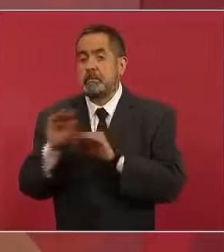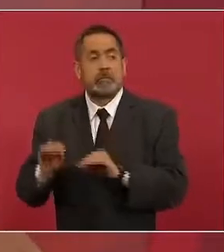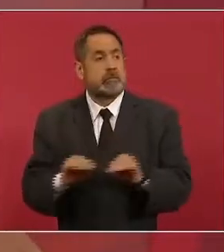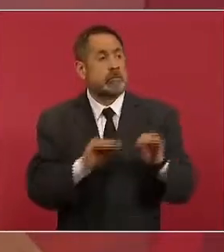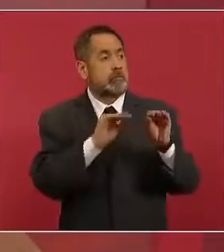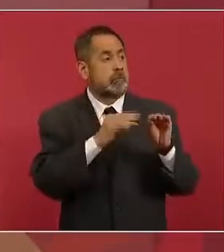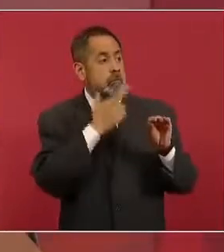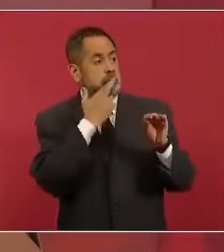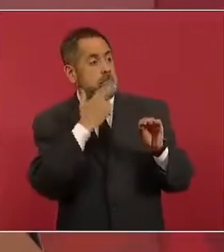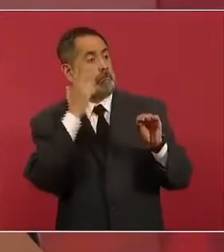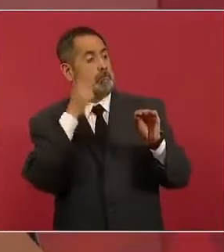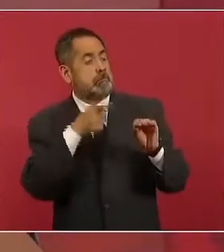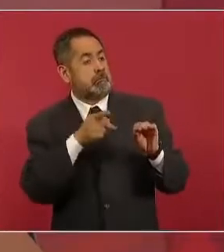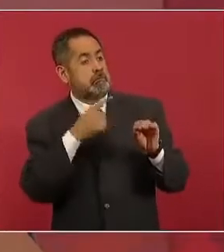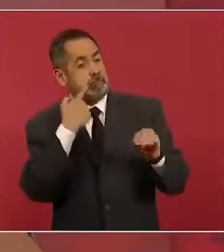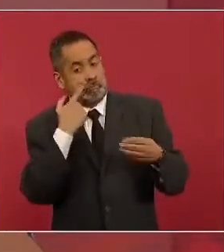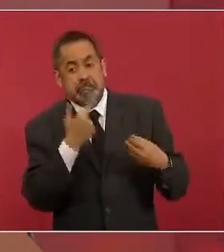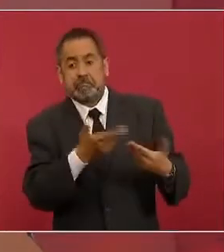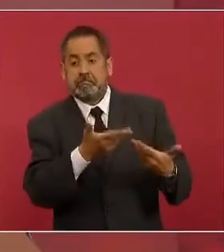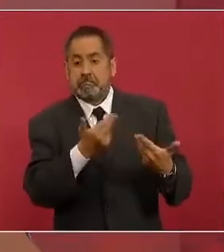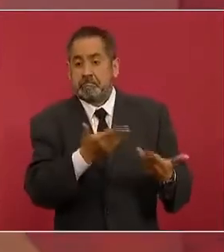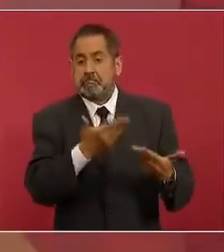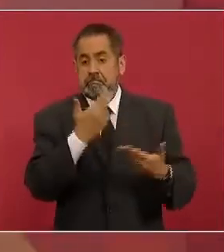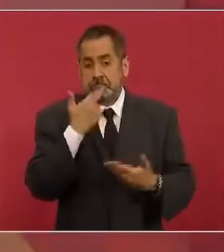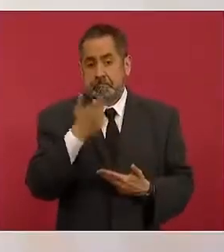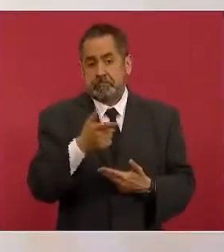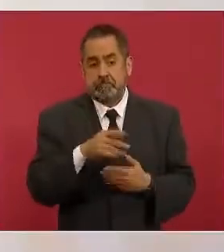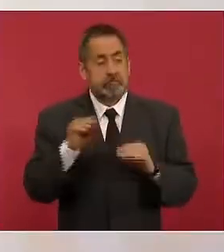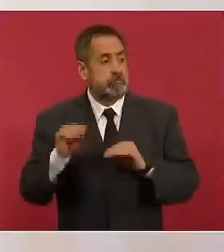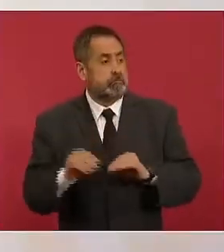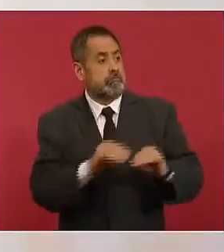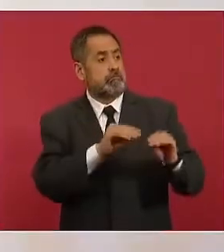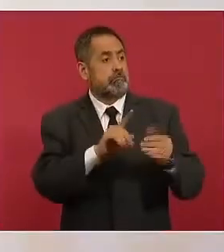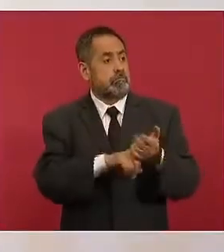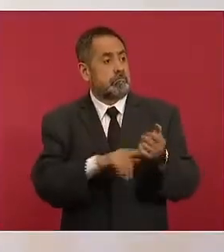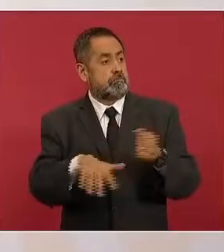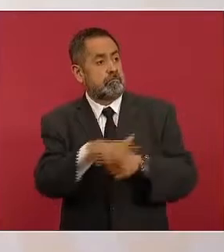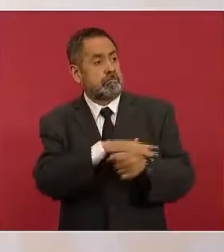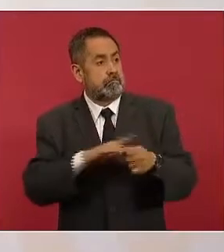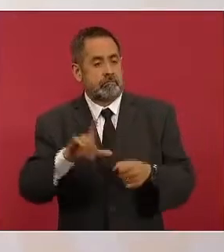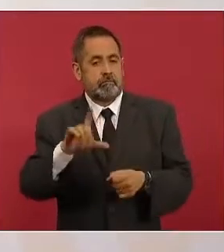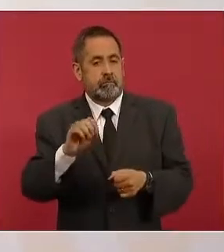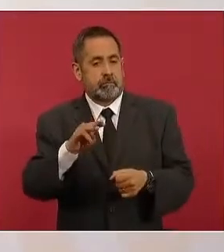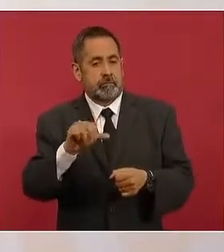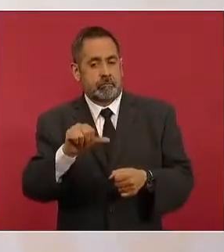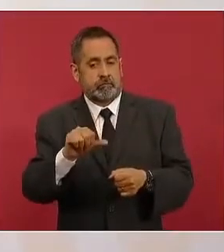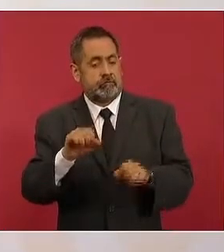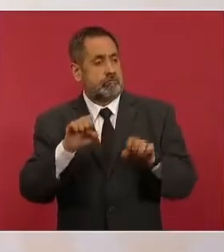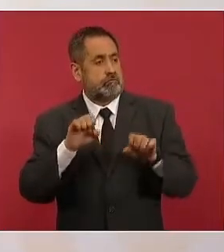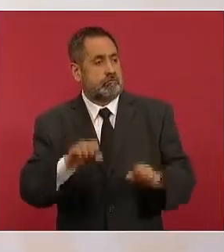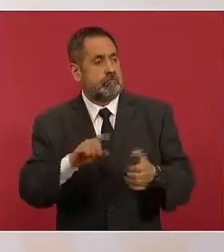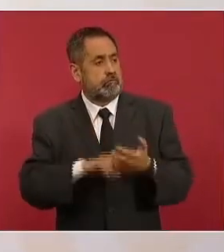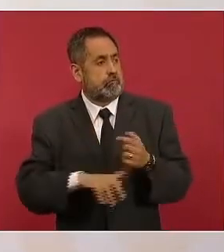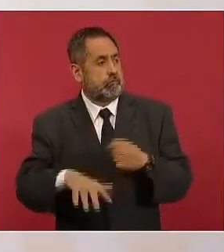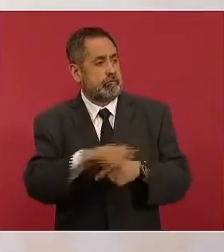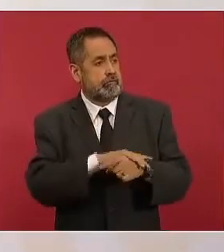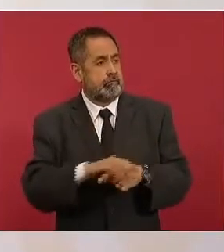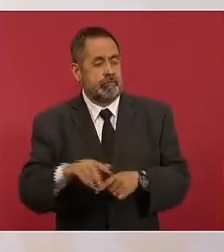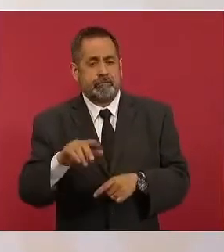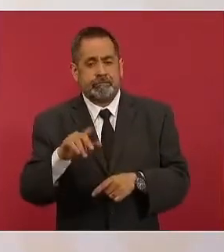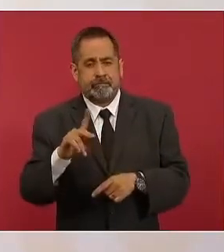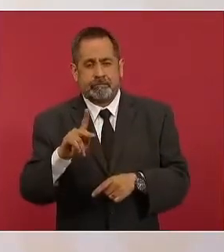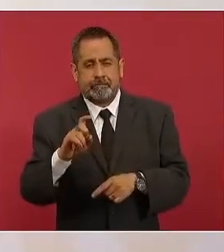en donde nació, ya vive en Las Lomas, ya vive en el Pedregal,